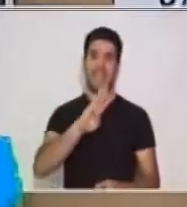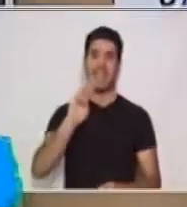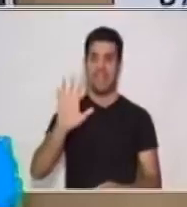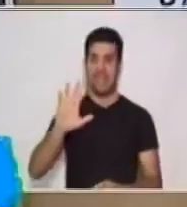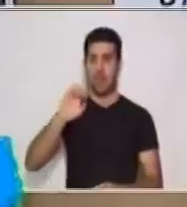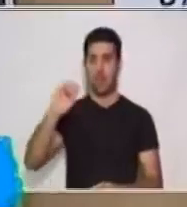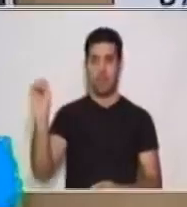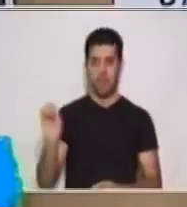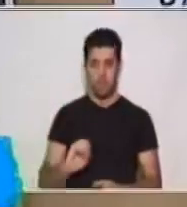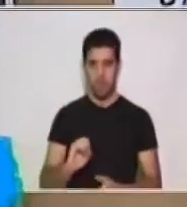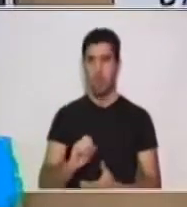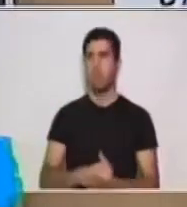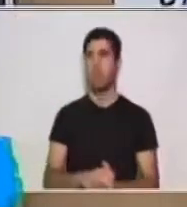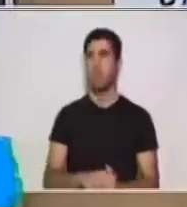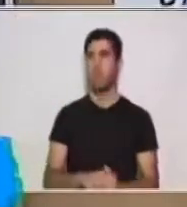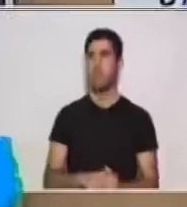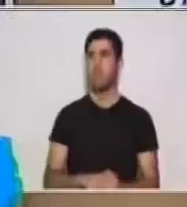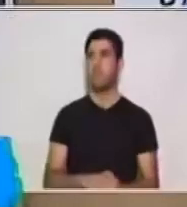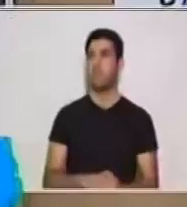35%.